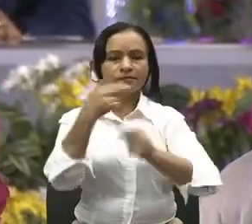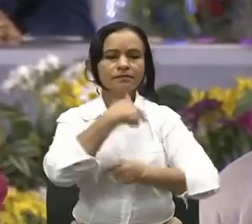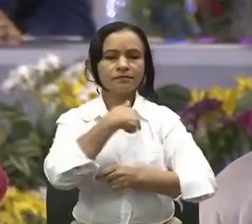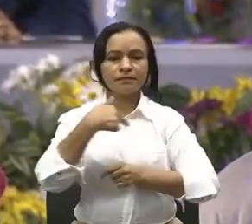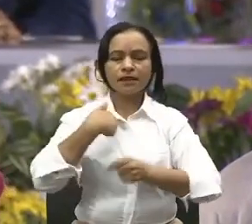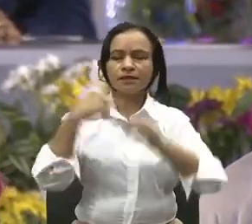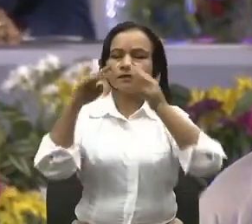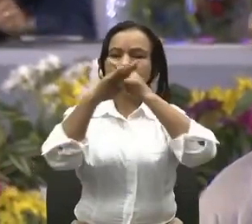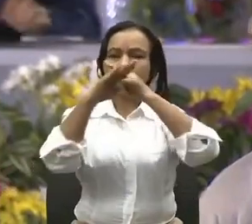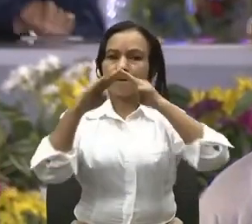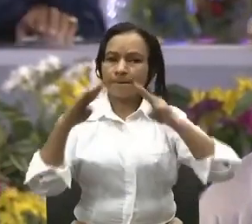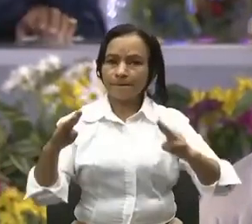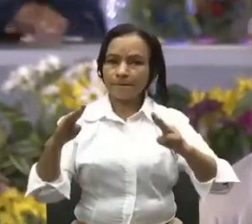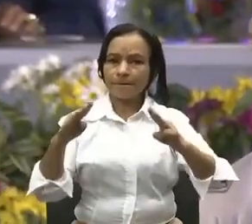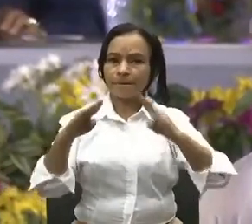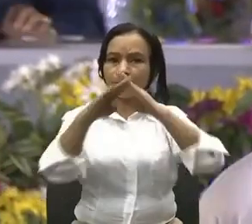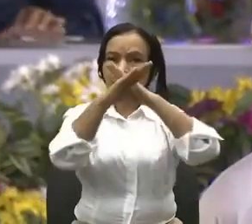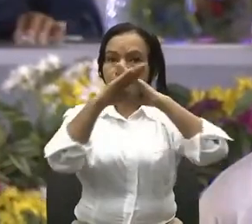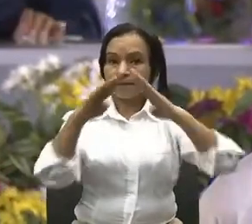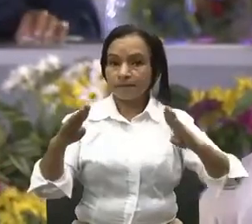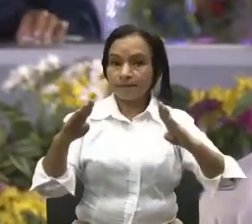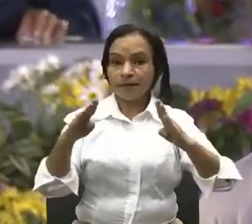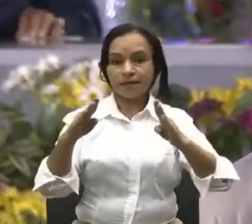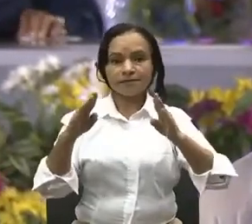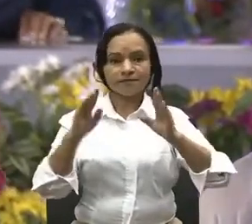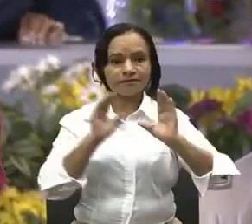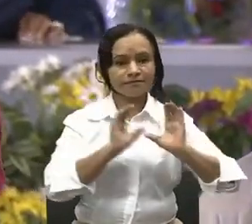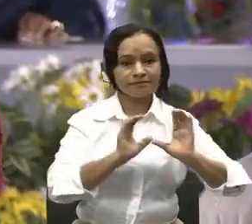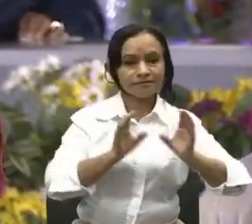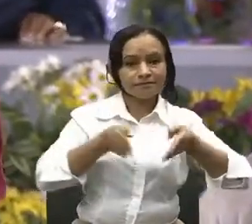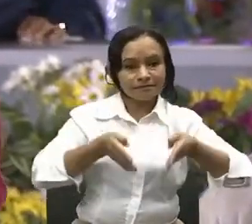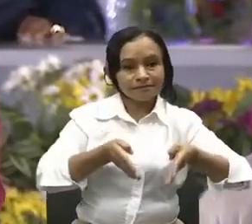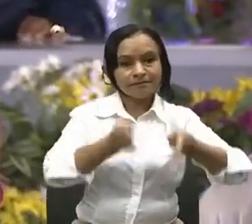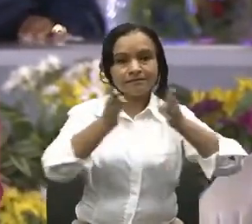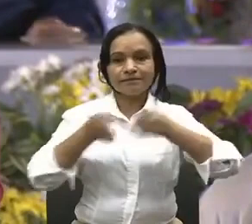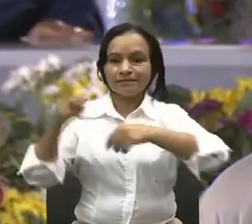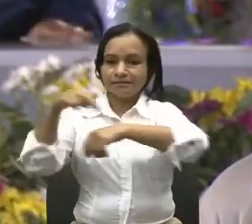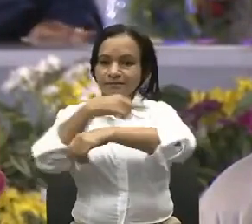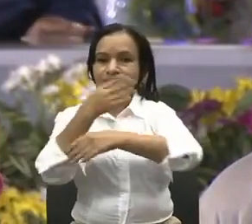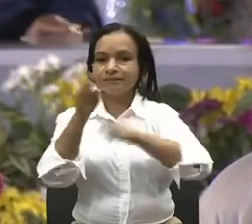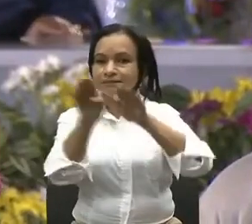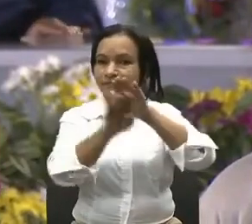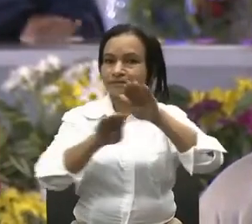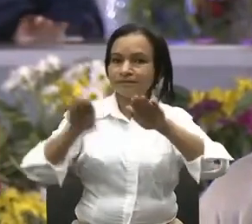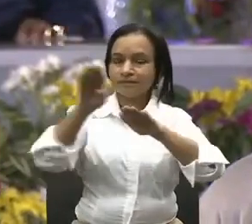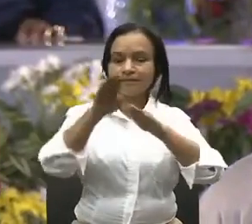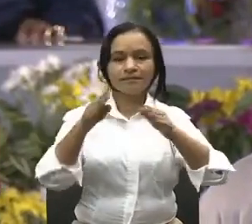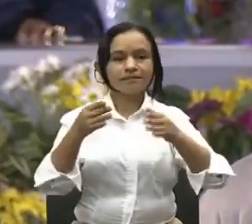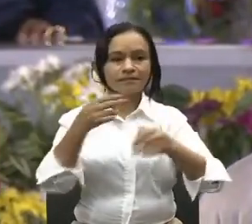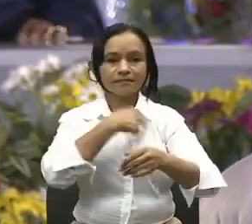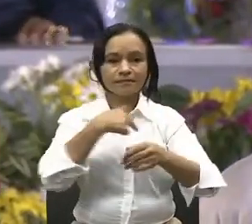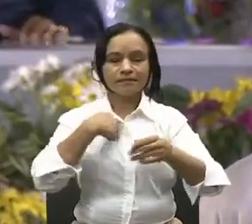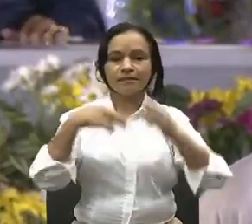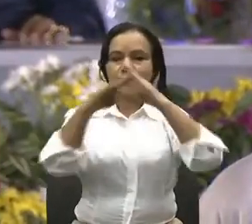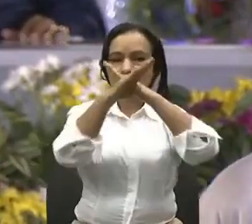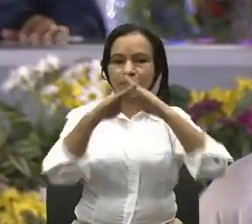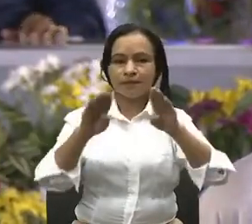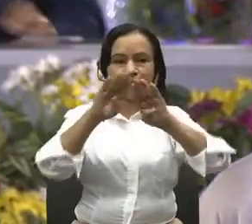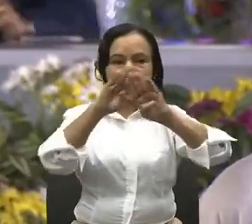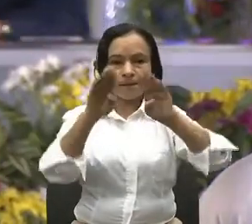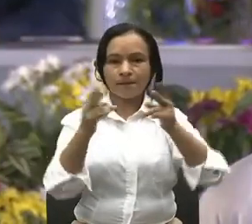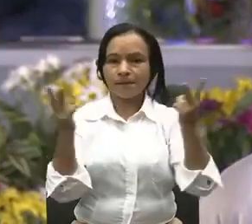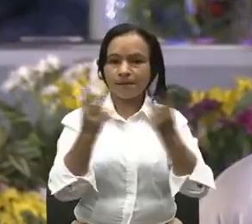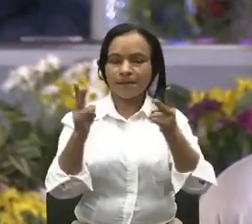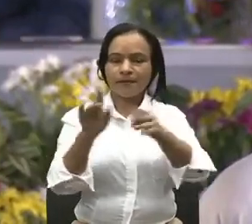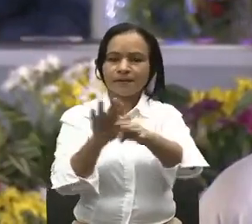Construyendo paz para que puedan haber carreteras y caminos. Construyendo paz para que las familias nicaragüenses